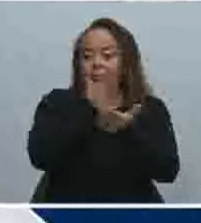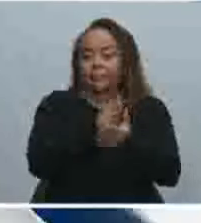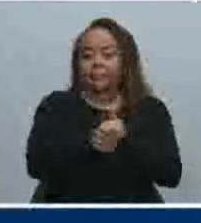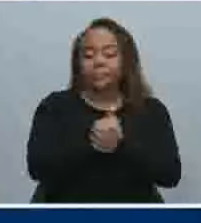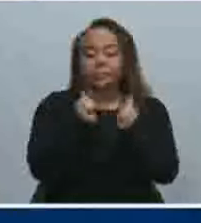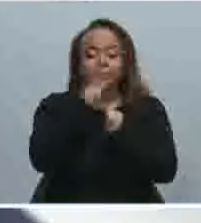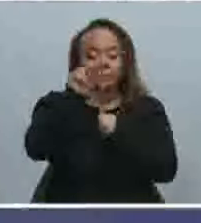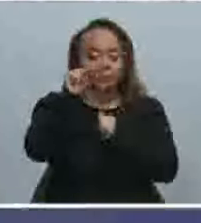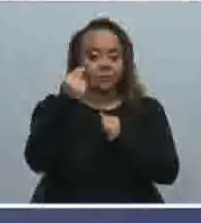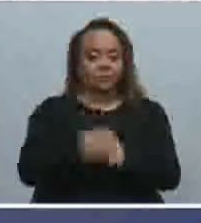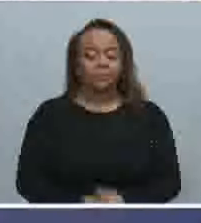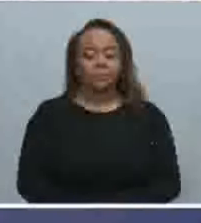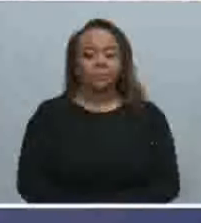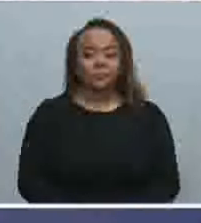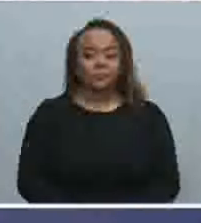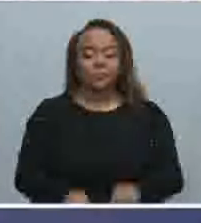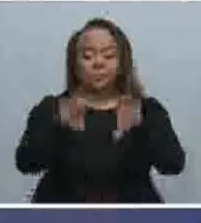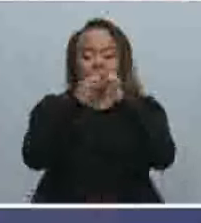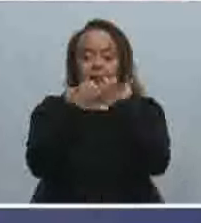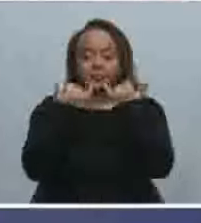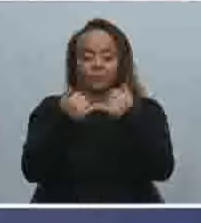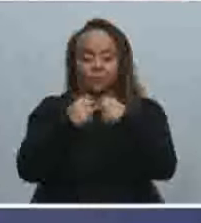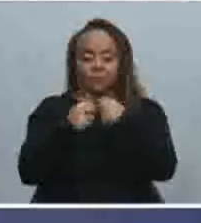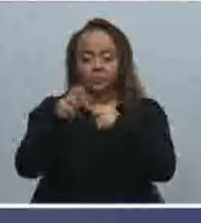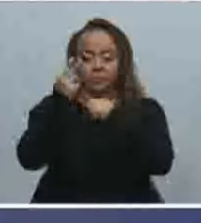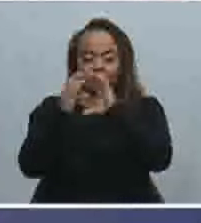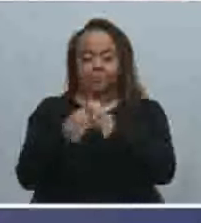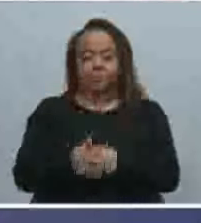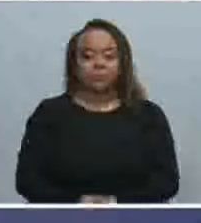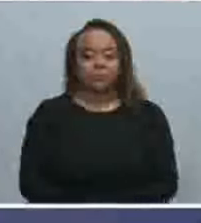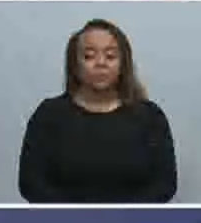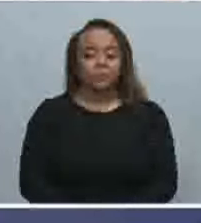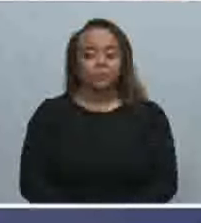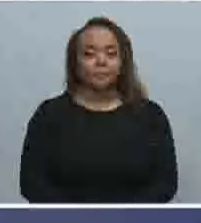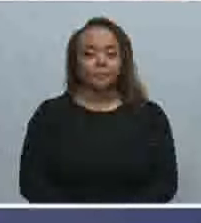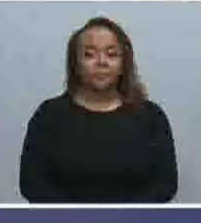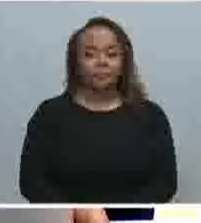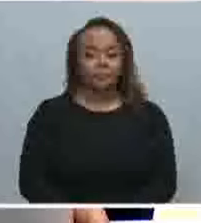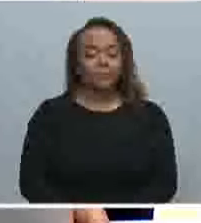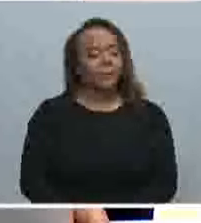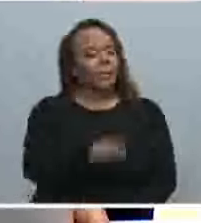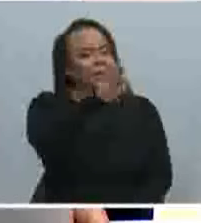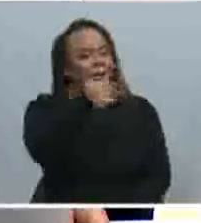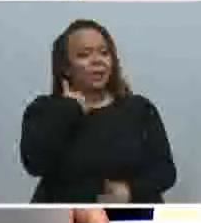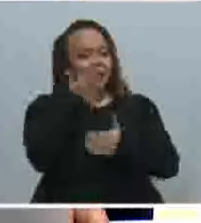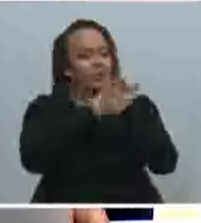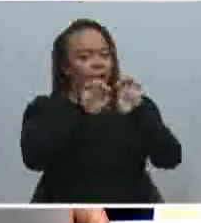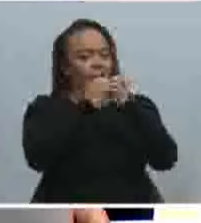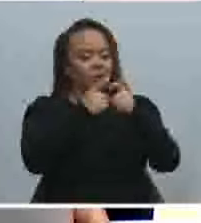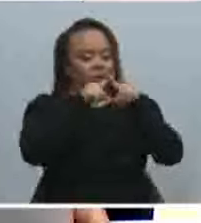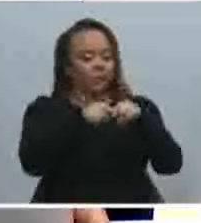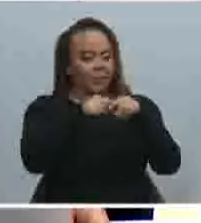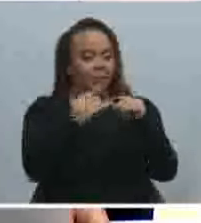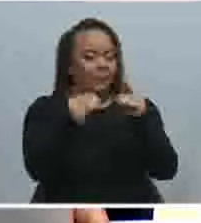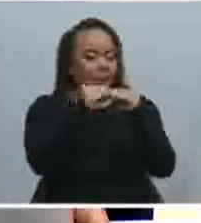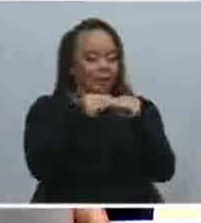con una nota de los de los equipos que están en problemas de descenso Hay algún equipo que dependa